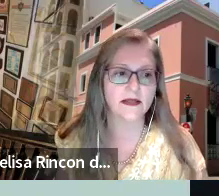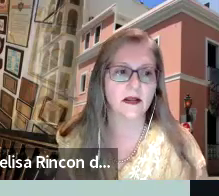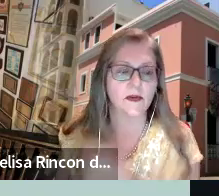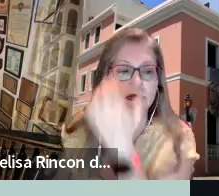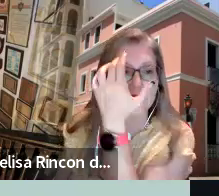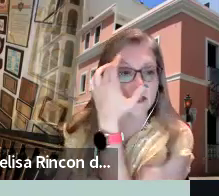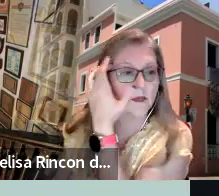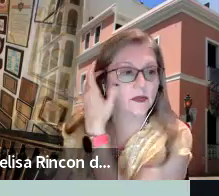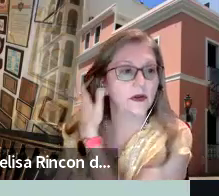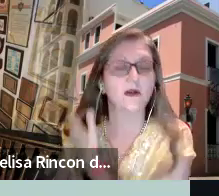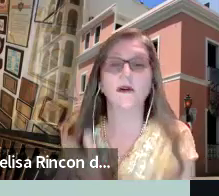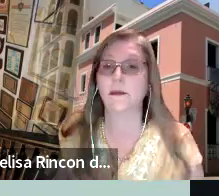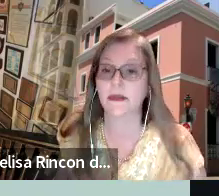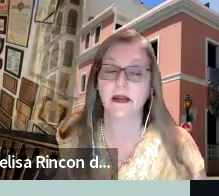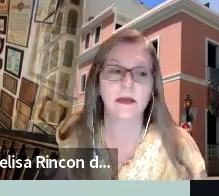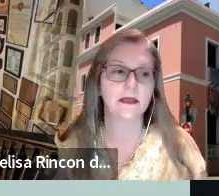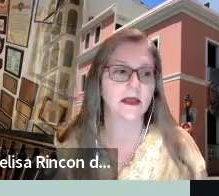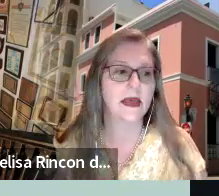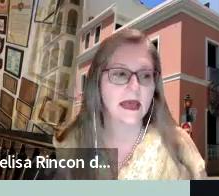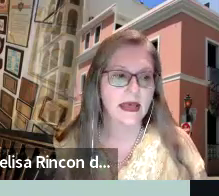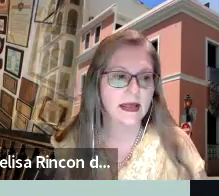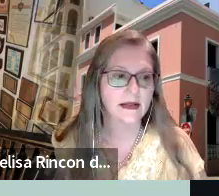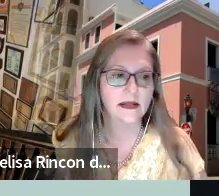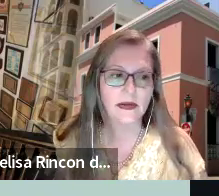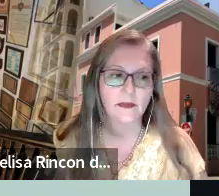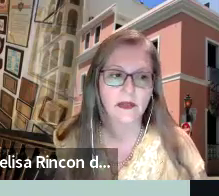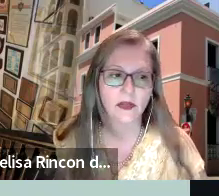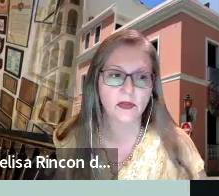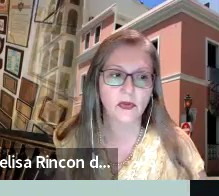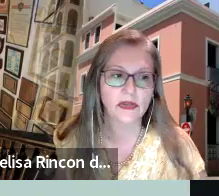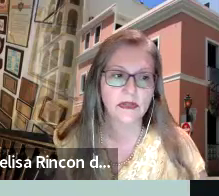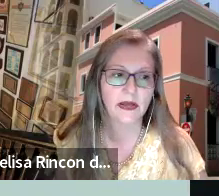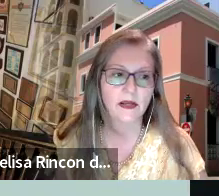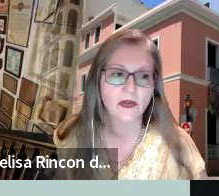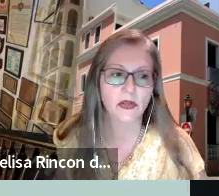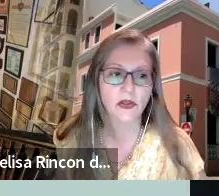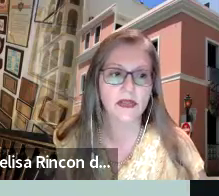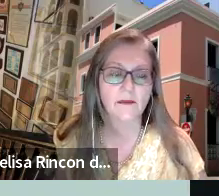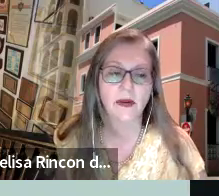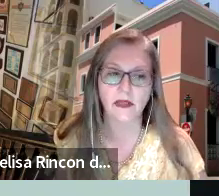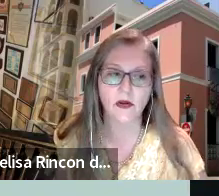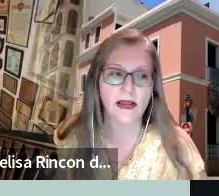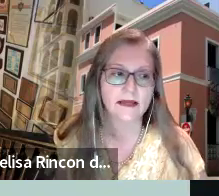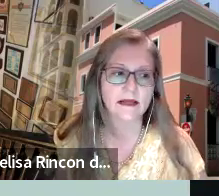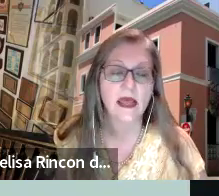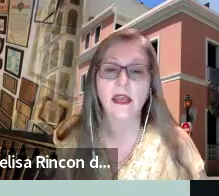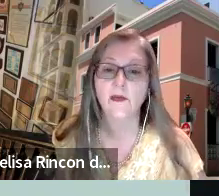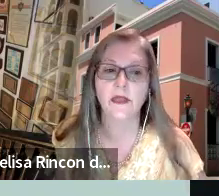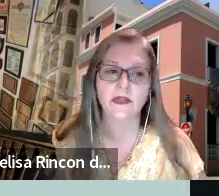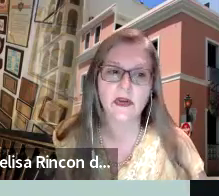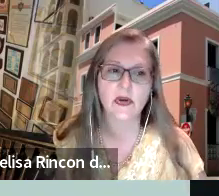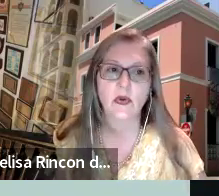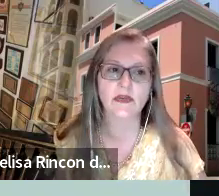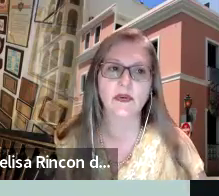entre ellas la Universidad de Puerto Rico, especialmente el Departamento de Estudios Hispánicos, donde ha impartido clases, y